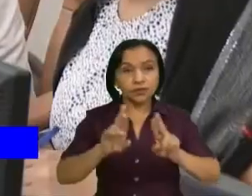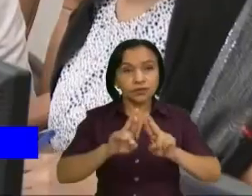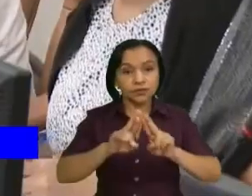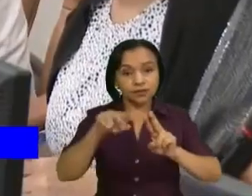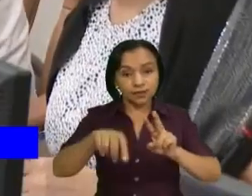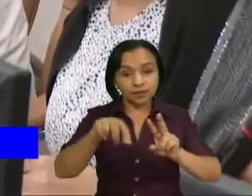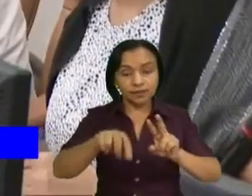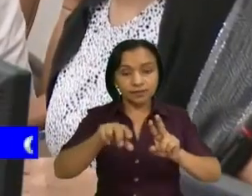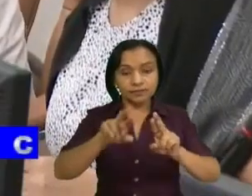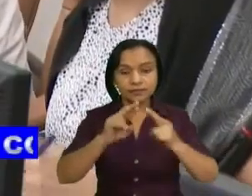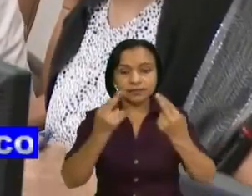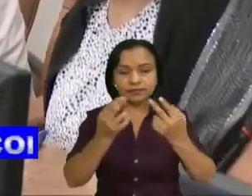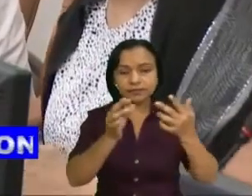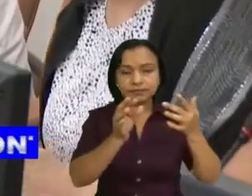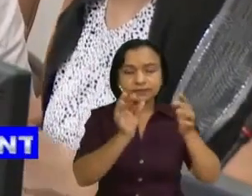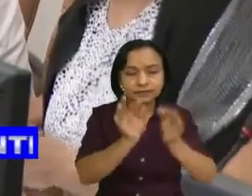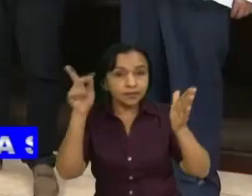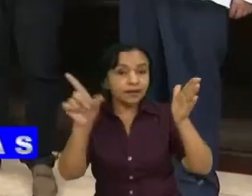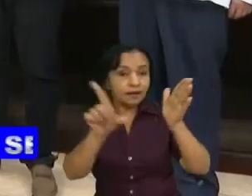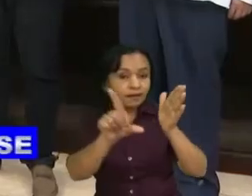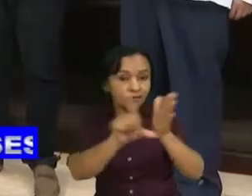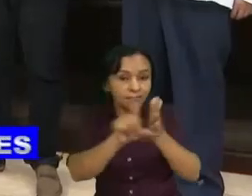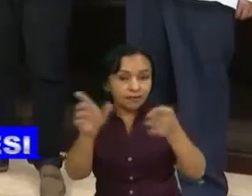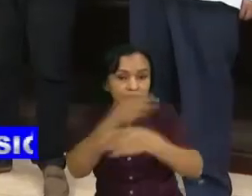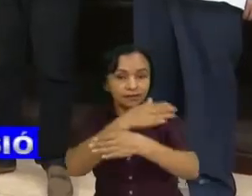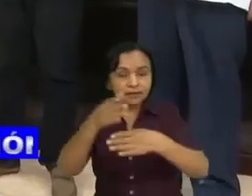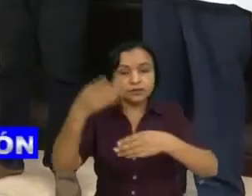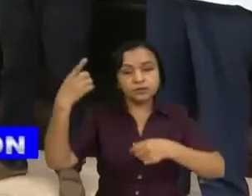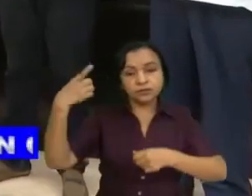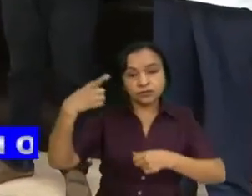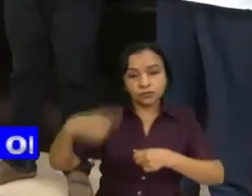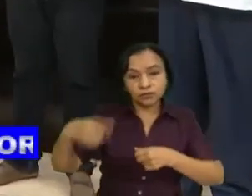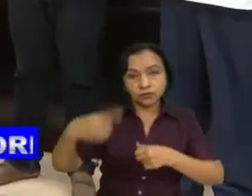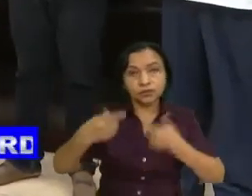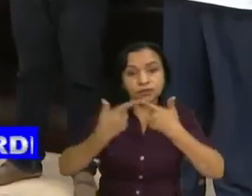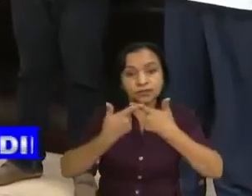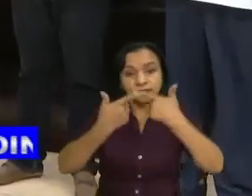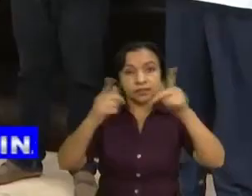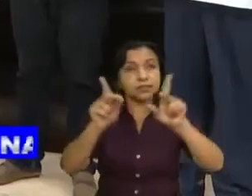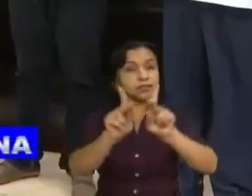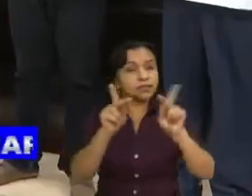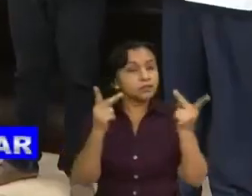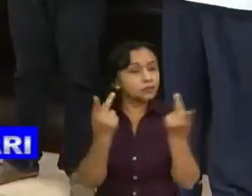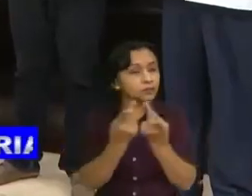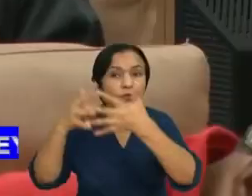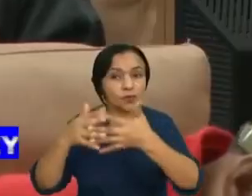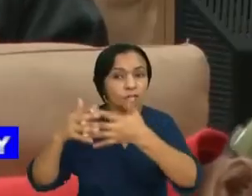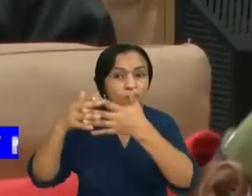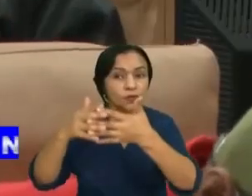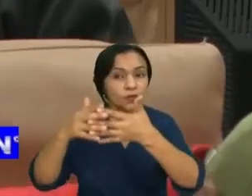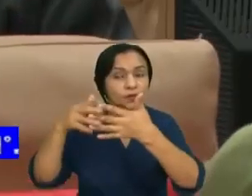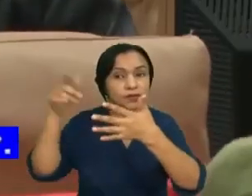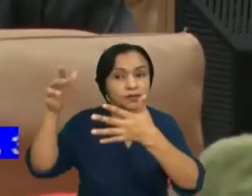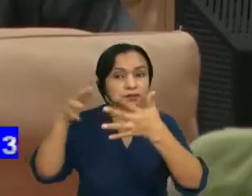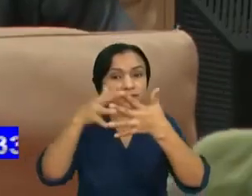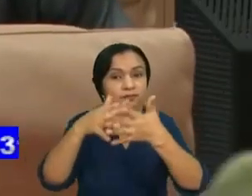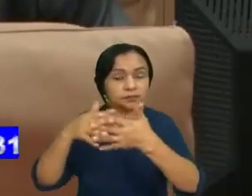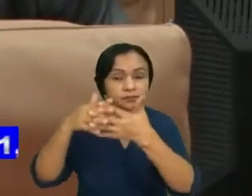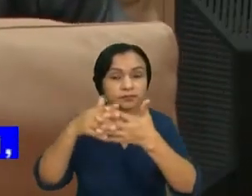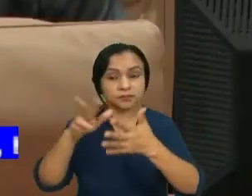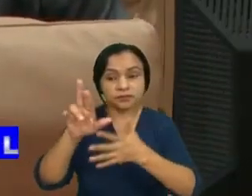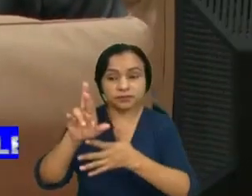al orteguismo eligió y juramento a diez magistrados todos leales y aliados del partido gobernante además aprobó una reforma